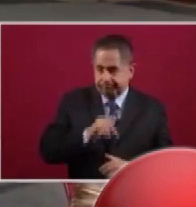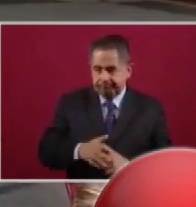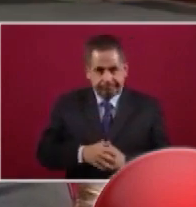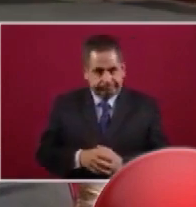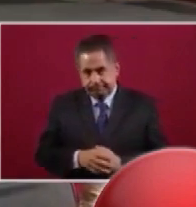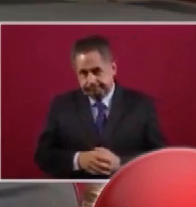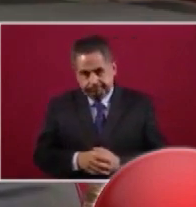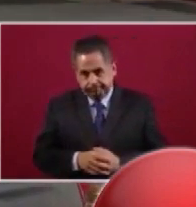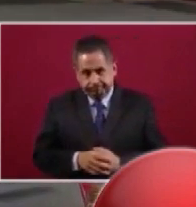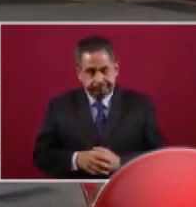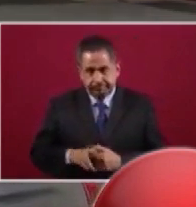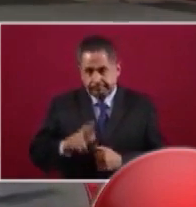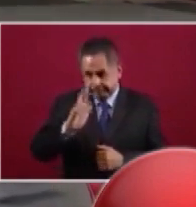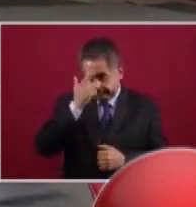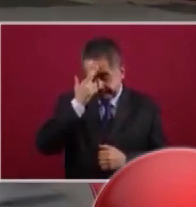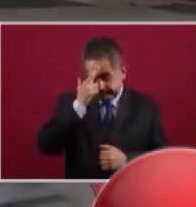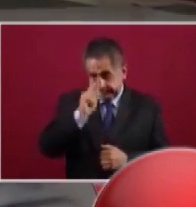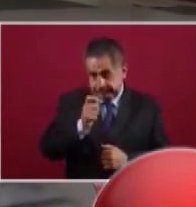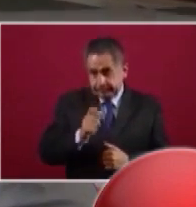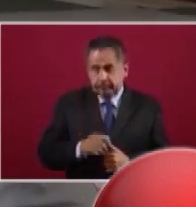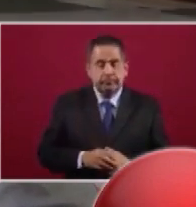Acuérdense,